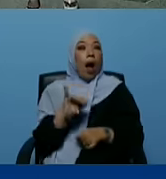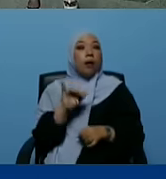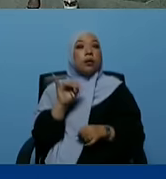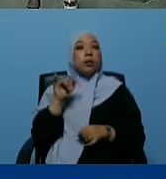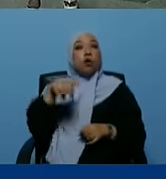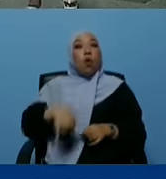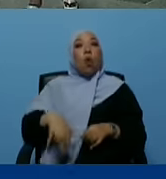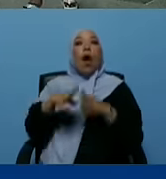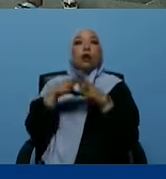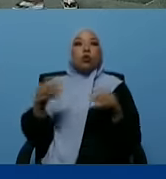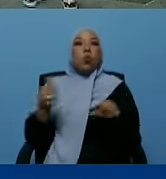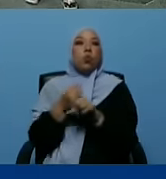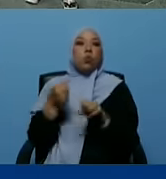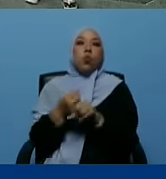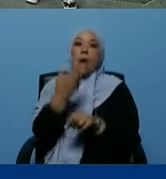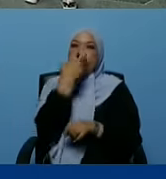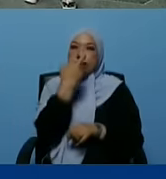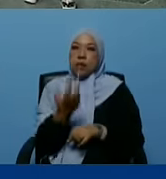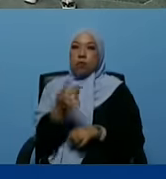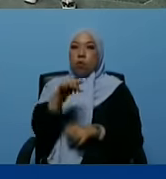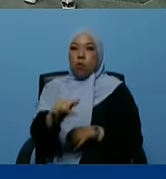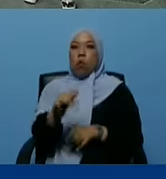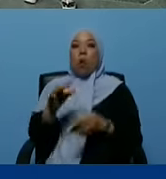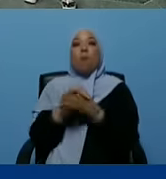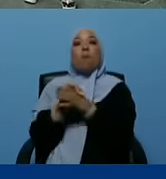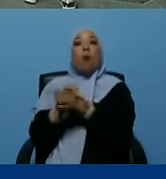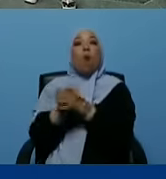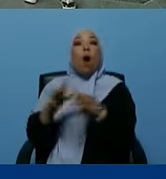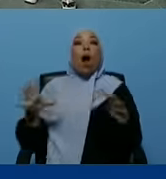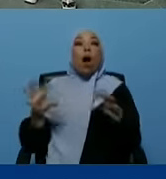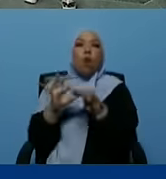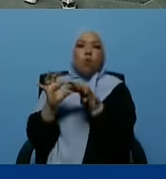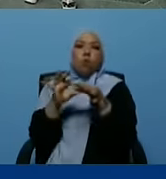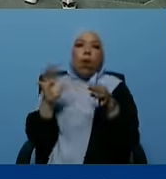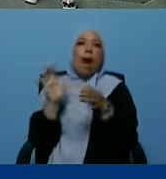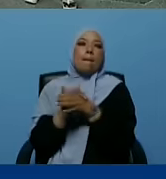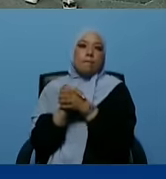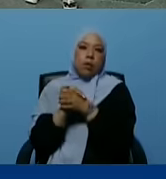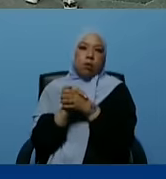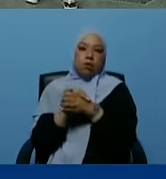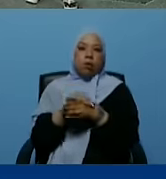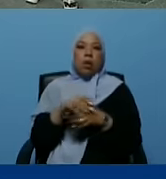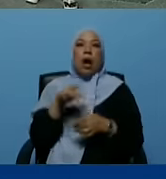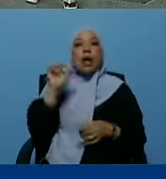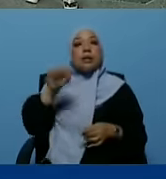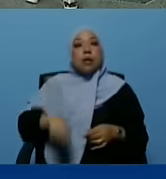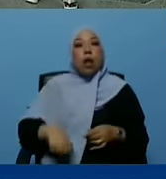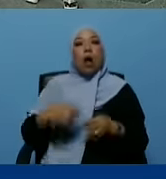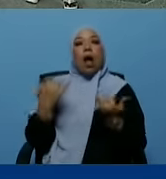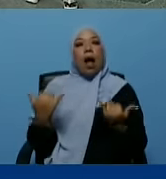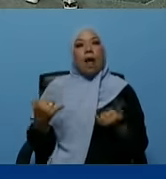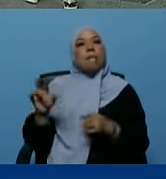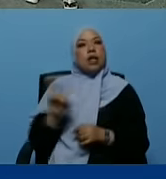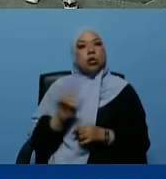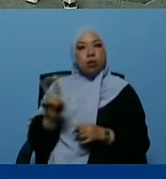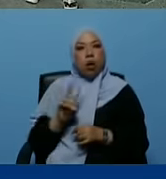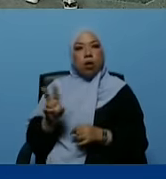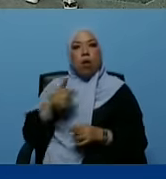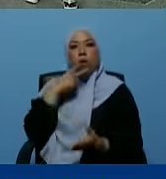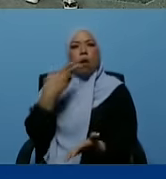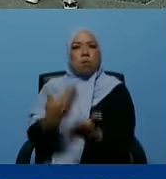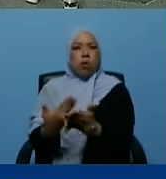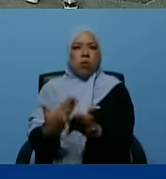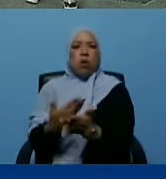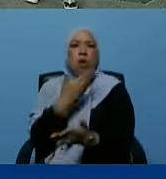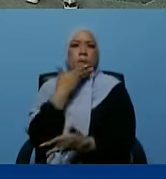acá de todo, y los invitamos a que vengan agarrados de las manos con sus amigos, porque sí, apostamos a Venezuela, nuestro proyecto, que